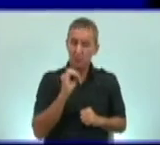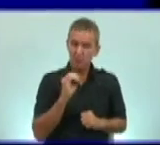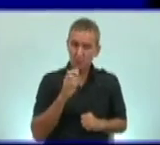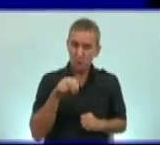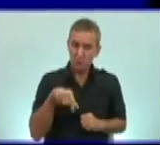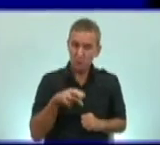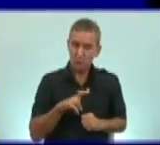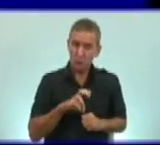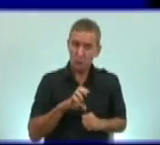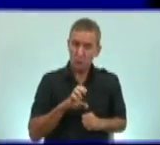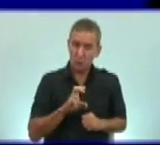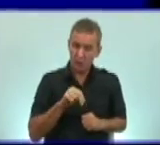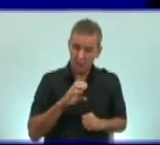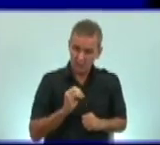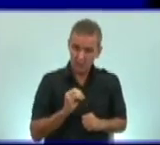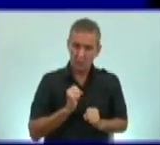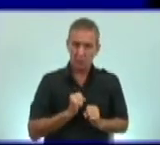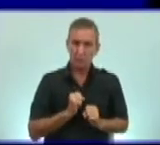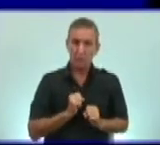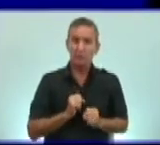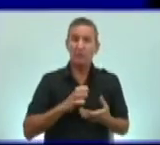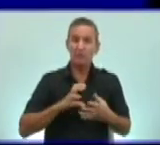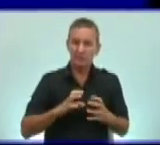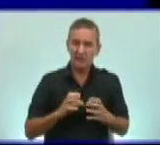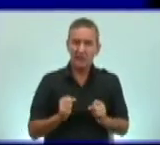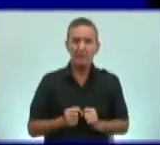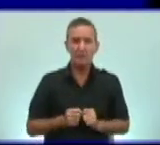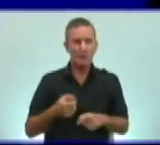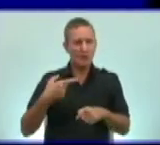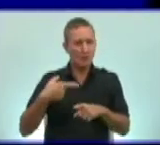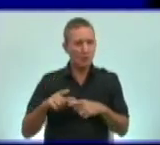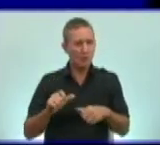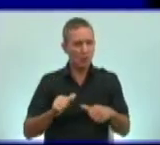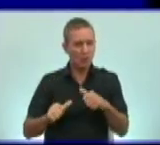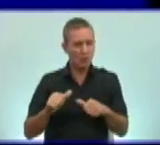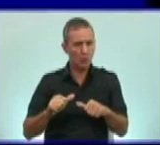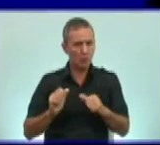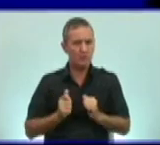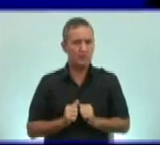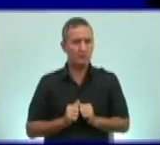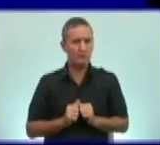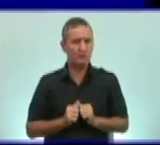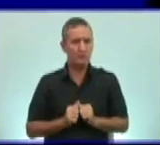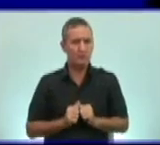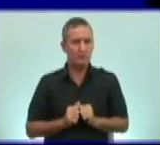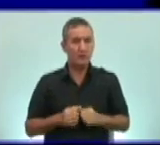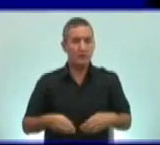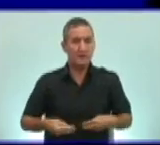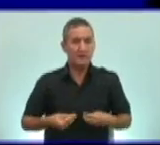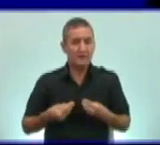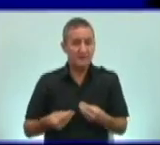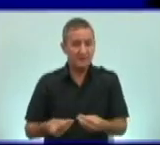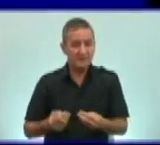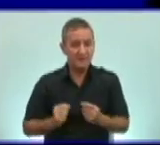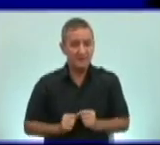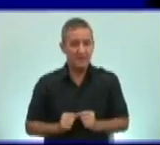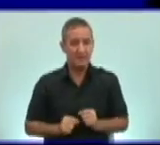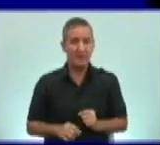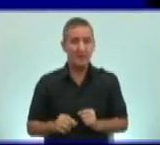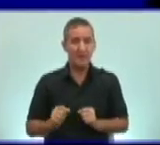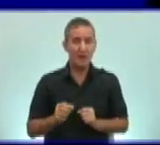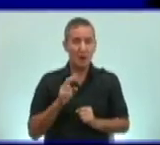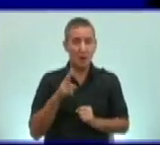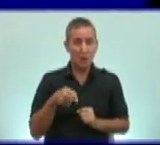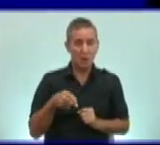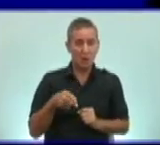ion hidroxilo, que es lo que resta del agua cuando se cede un protón hidrógeno, y como al amoníaco ha